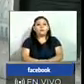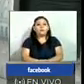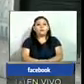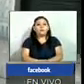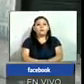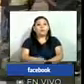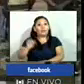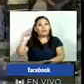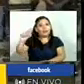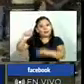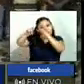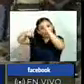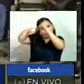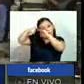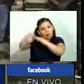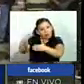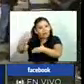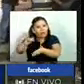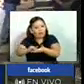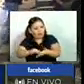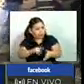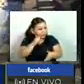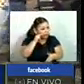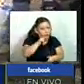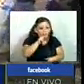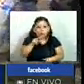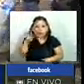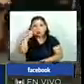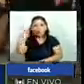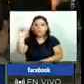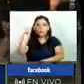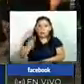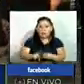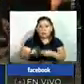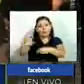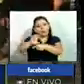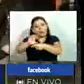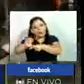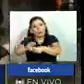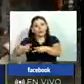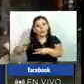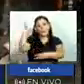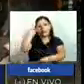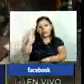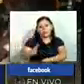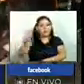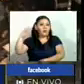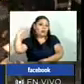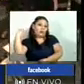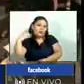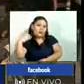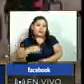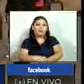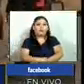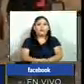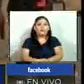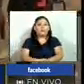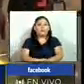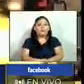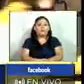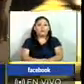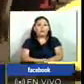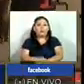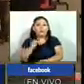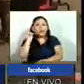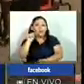Estas imágenes se repiten frecuentemente en países como Venezuela Ecuador Brasil y Colombia Los